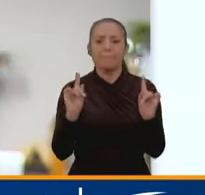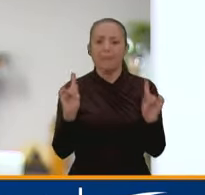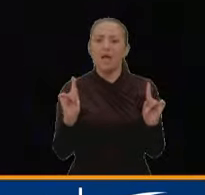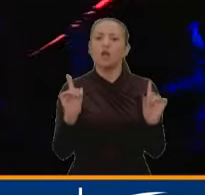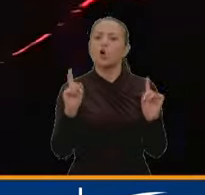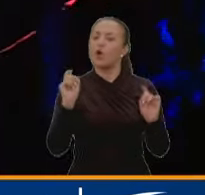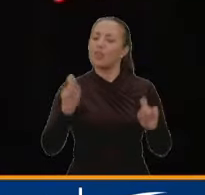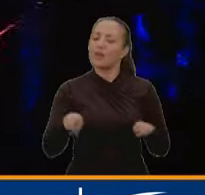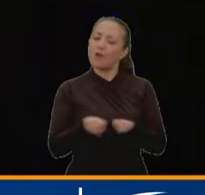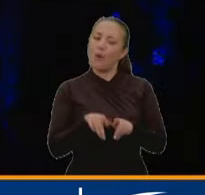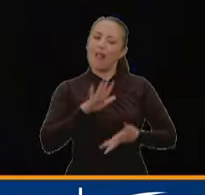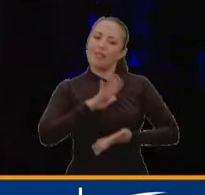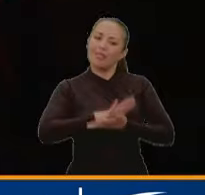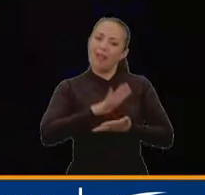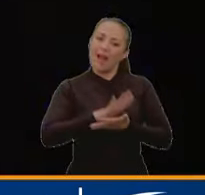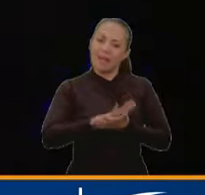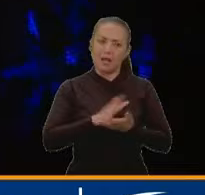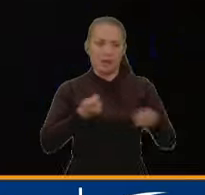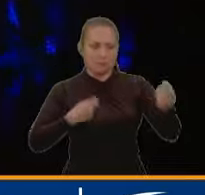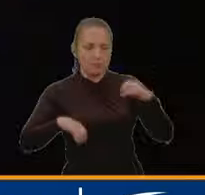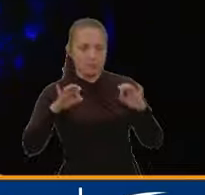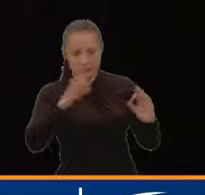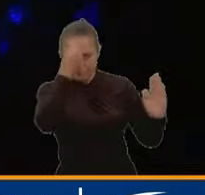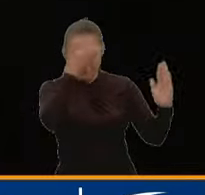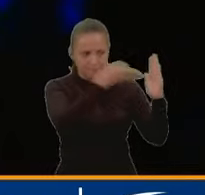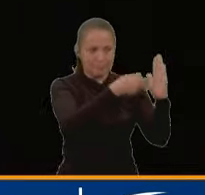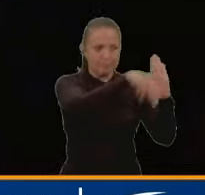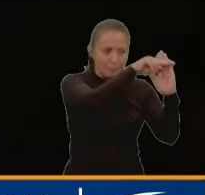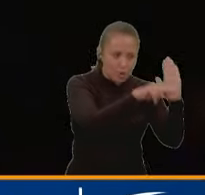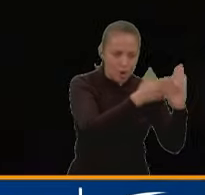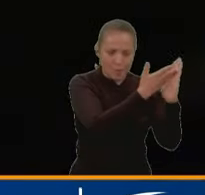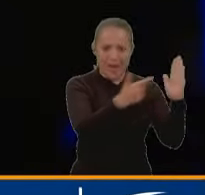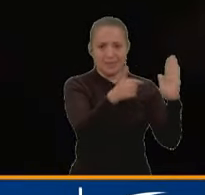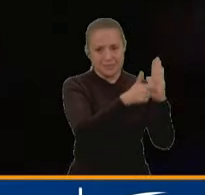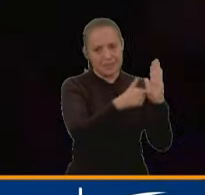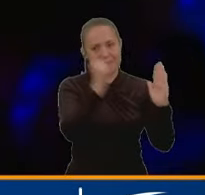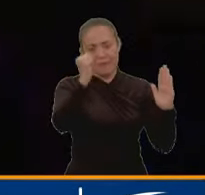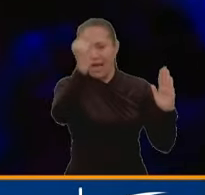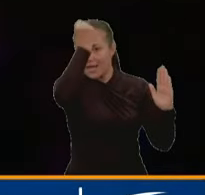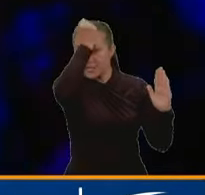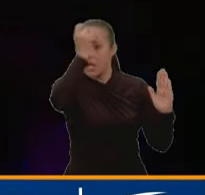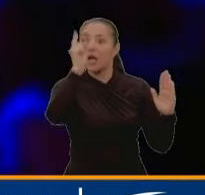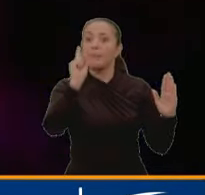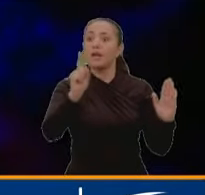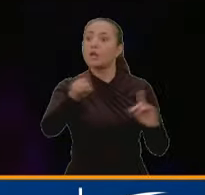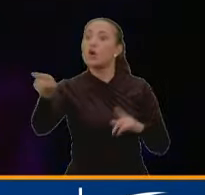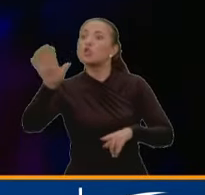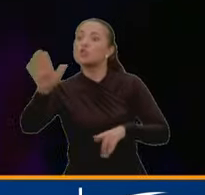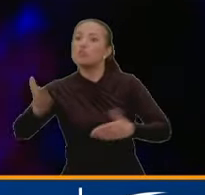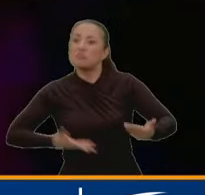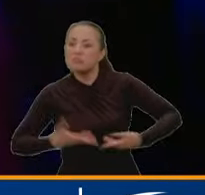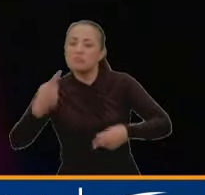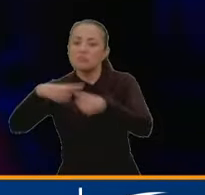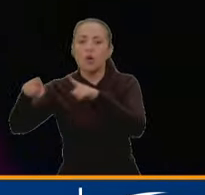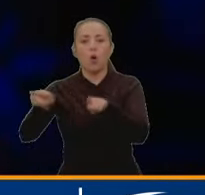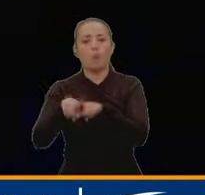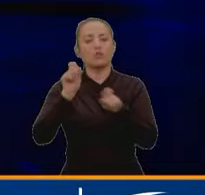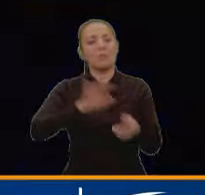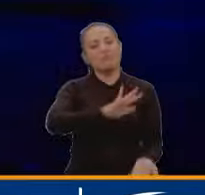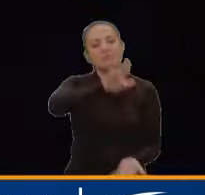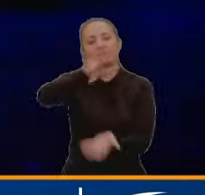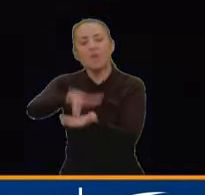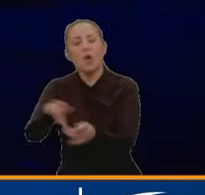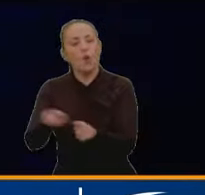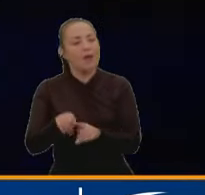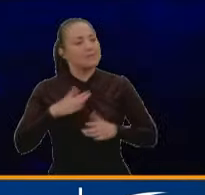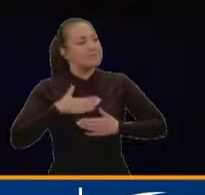también tranquila y, por supuesto, bajo el cumplimiento de toda la norma, pero también quienes salen a estos establecimientos puedan encontrar seguridad, tranquilidad